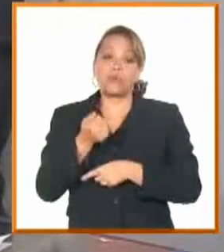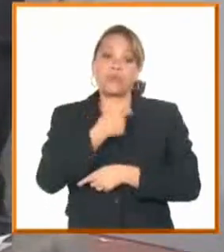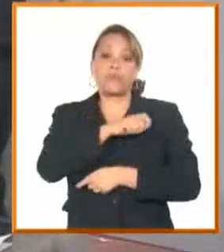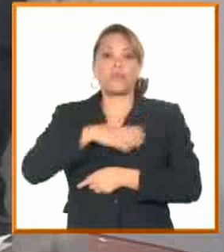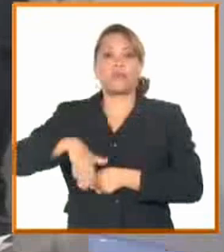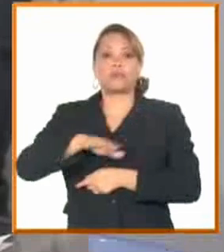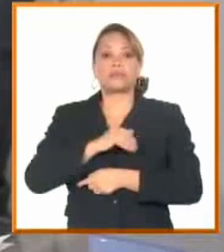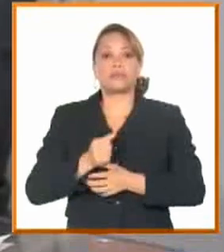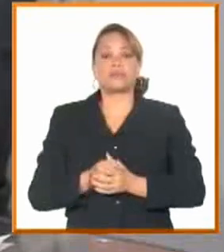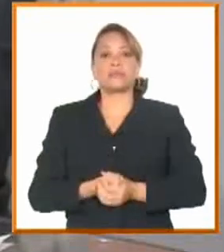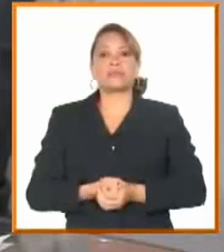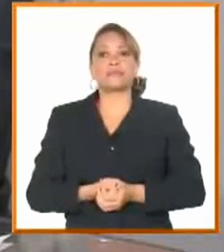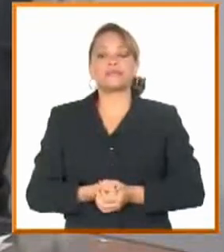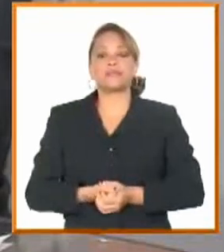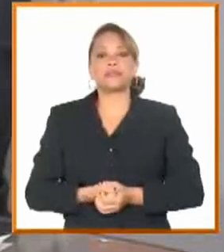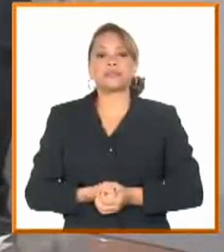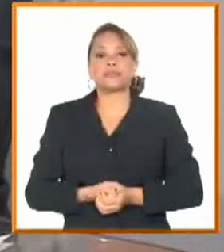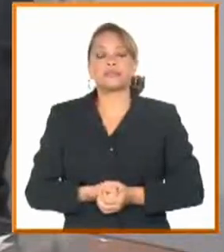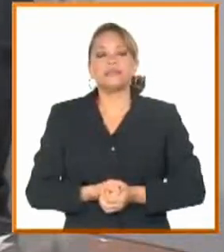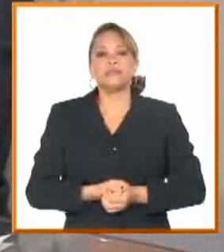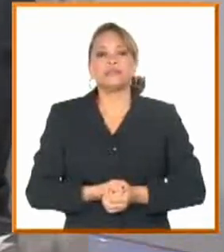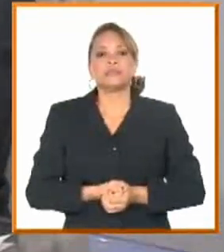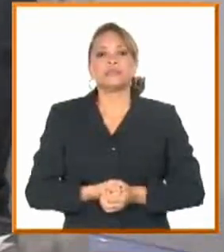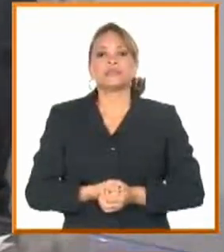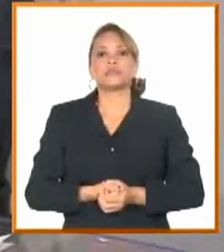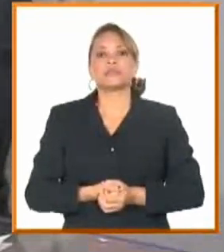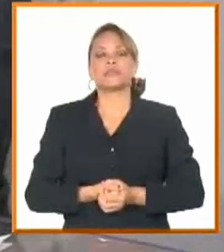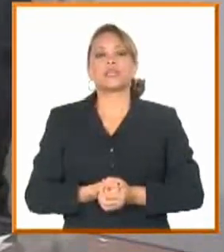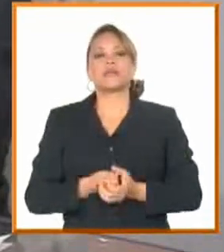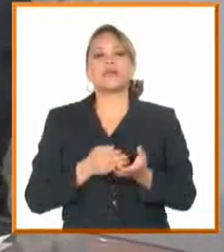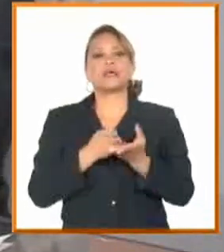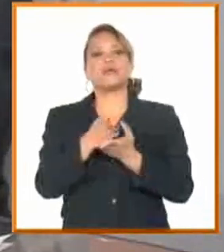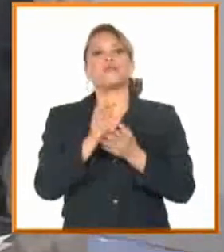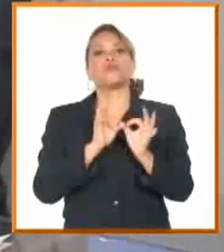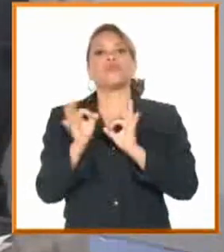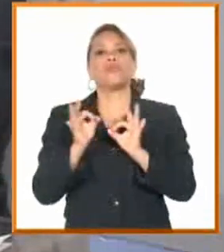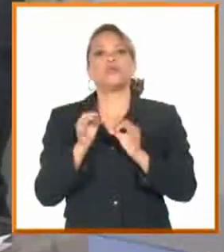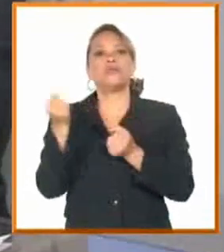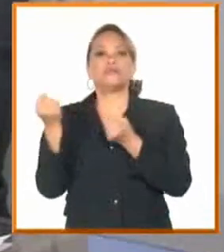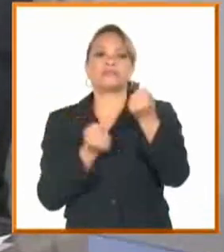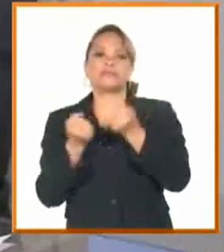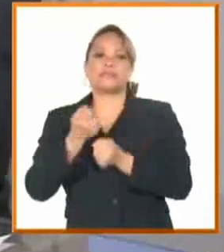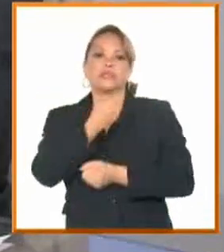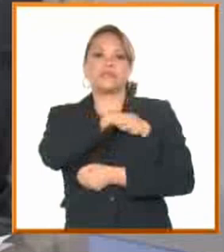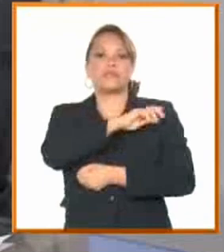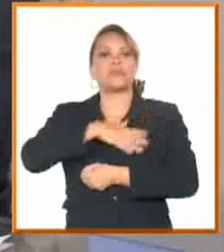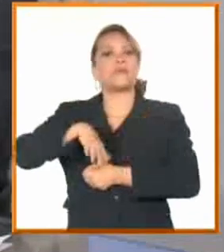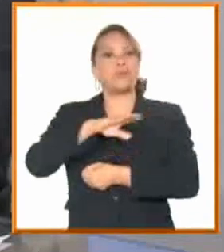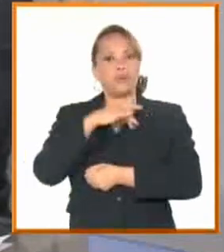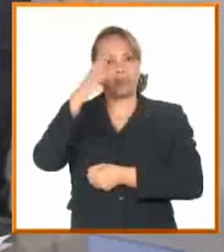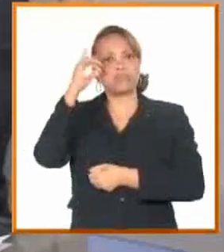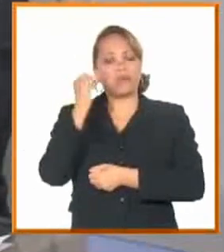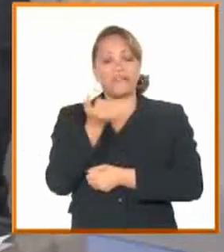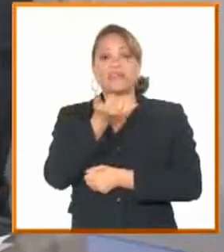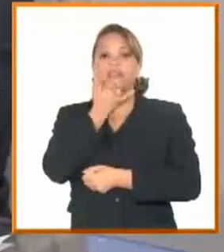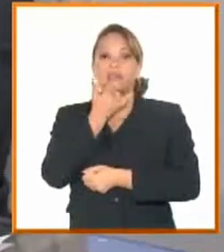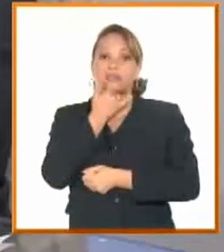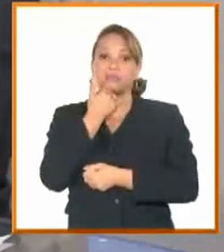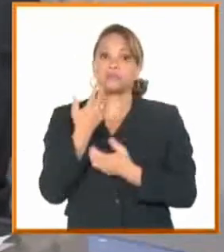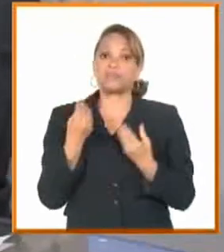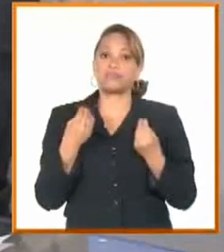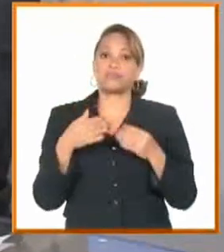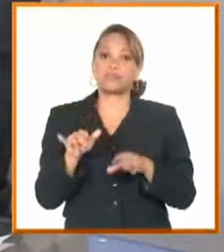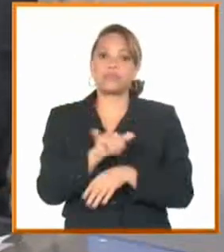Y también en lo posible hemos mantenido cierta protección al transporte de pasajeros, pero con afectación en el transporte